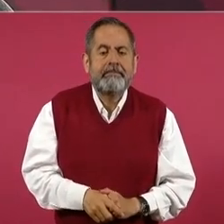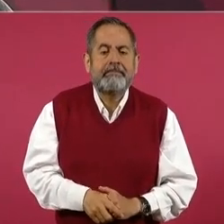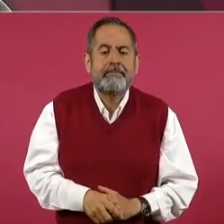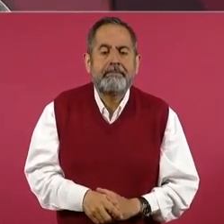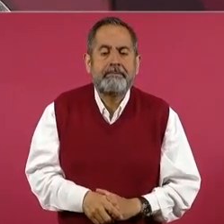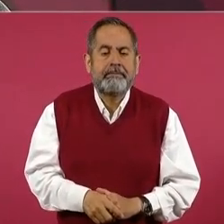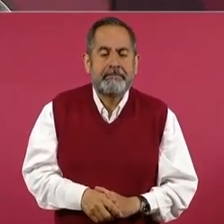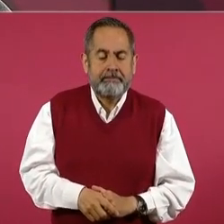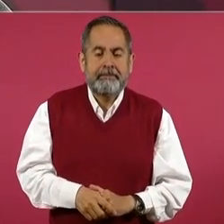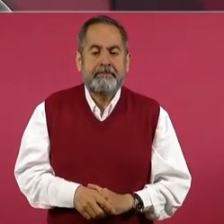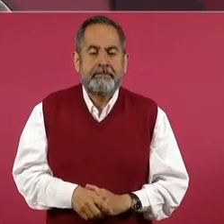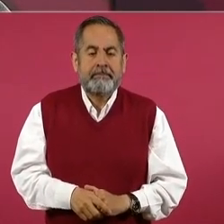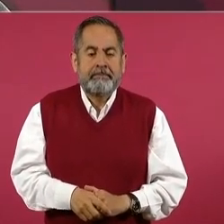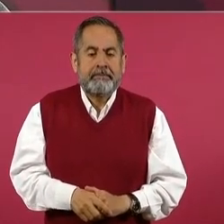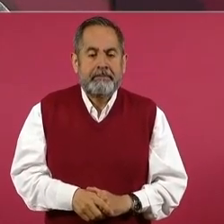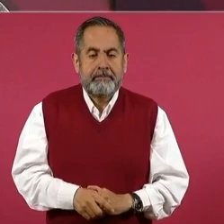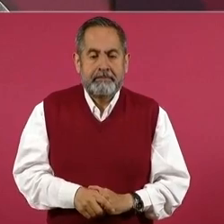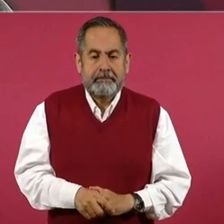que